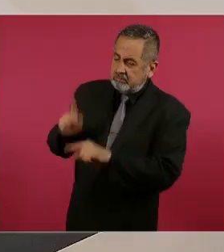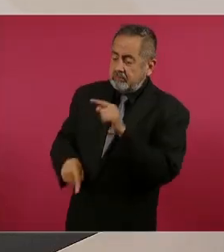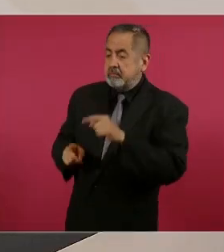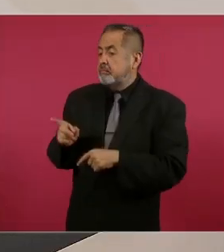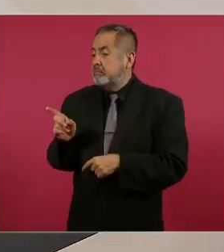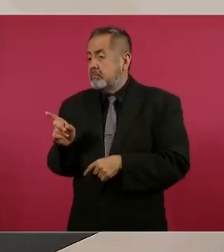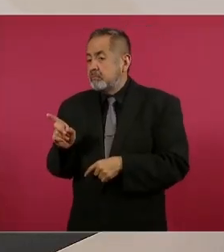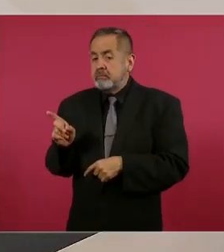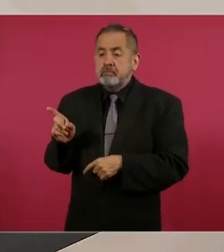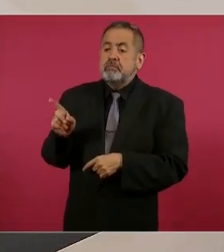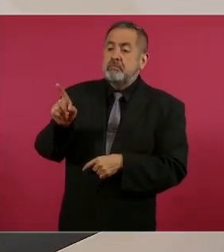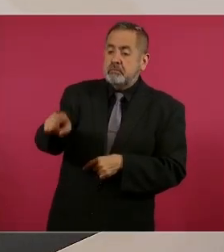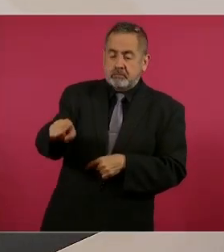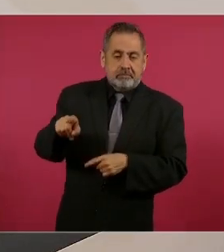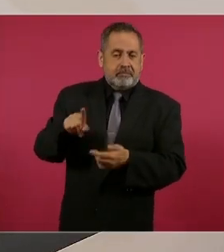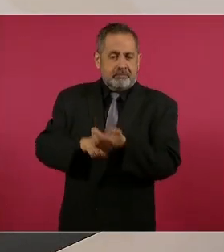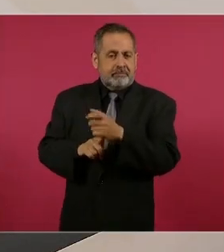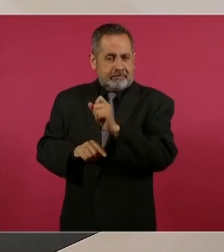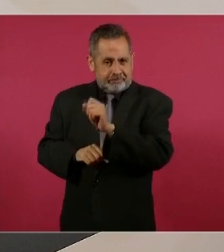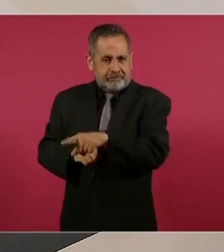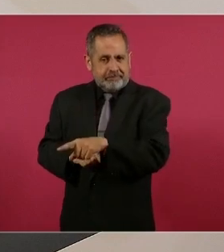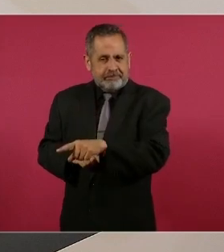el aeropuerto, la base aérea